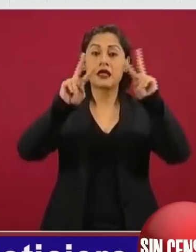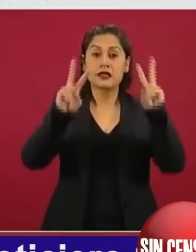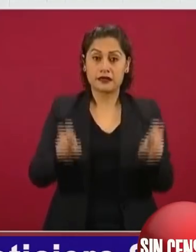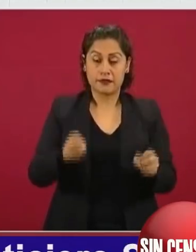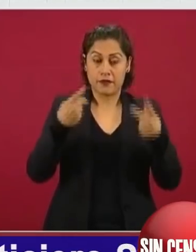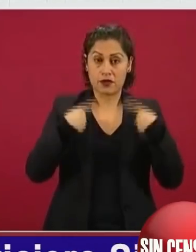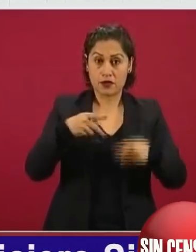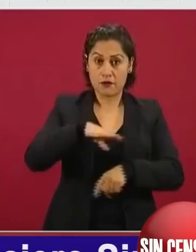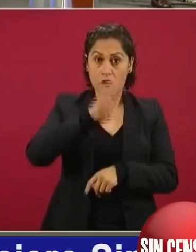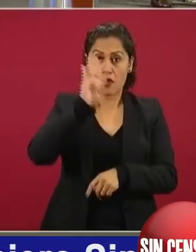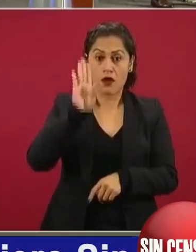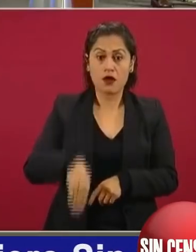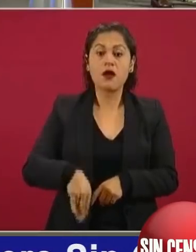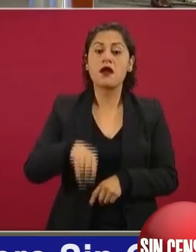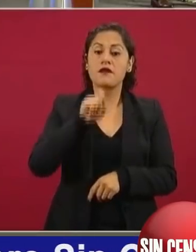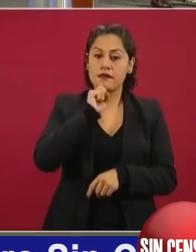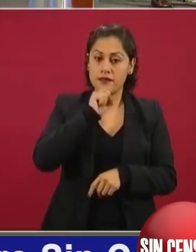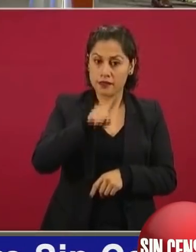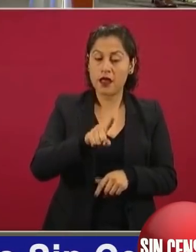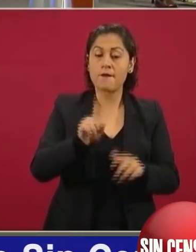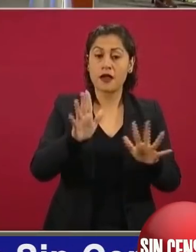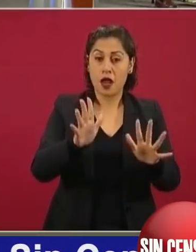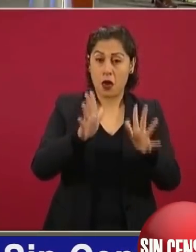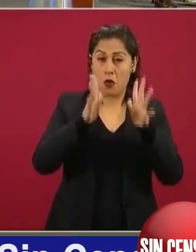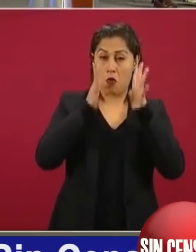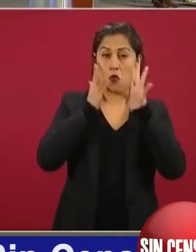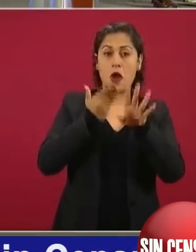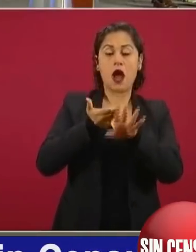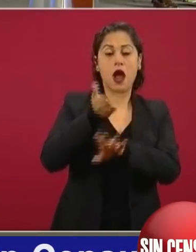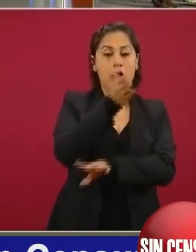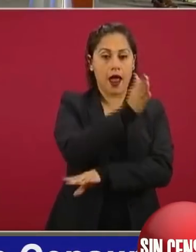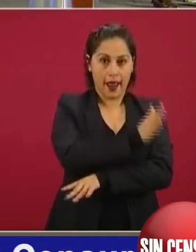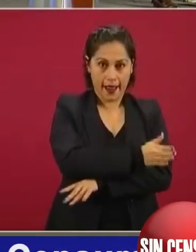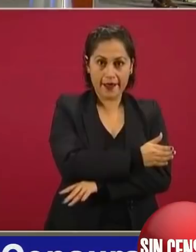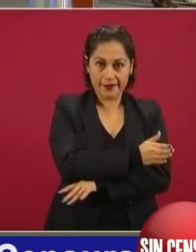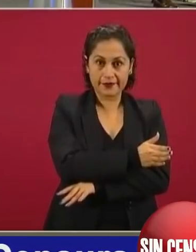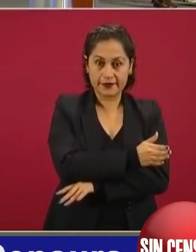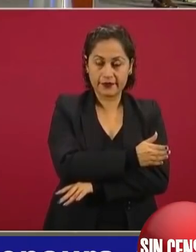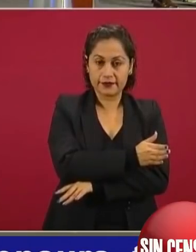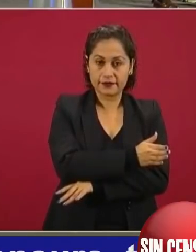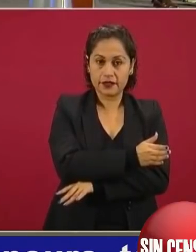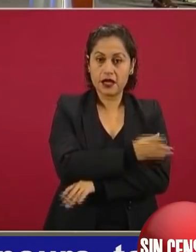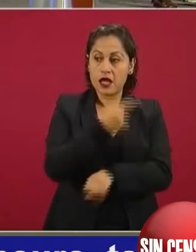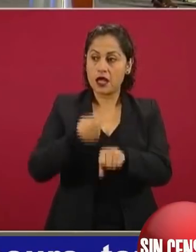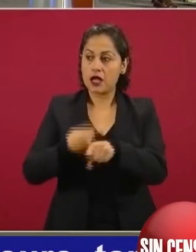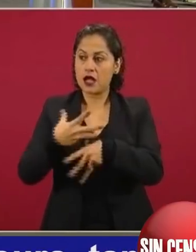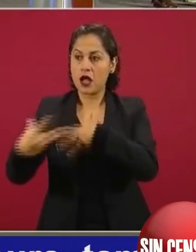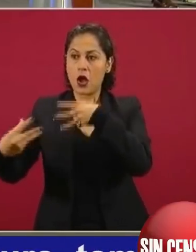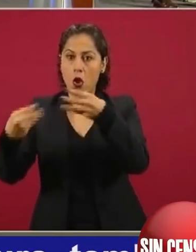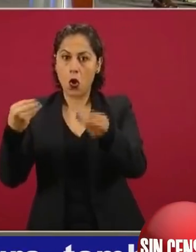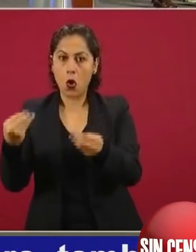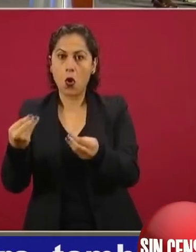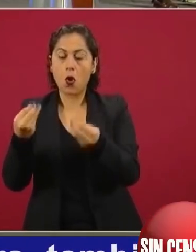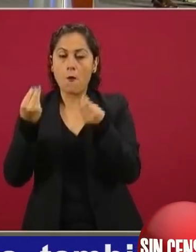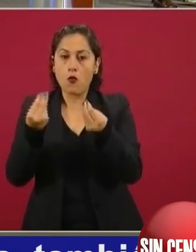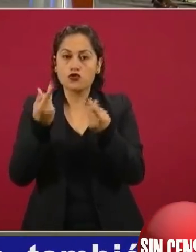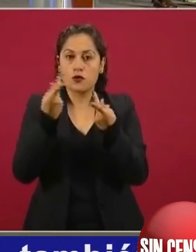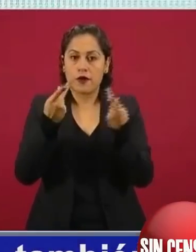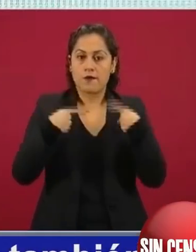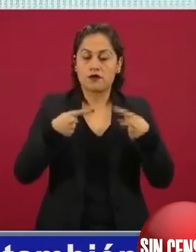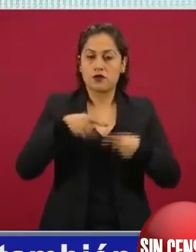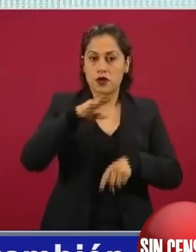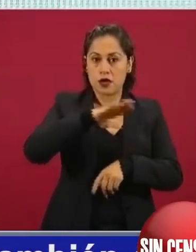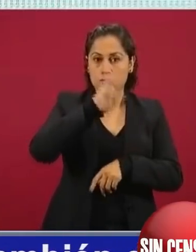descenso acelerado, más acelerado que los casos, y después la hospitalización también